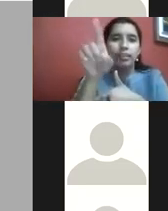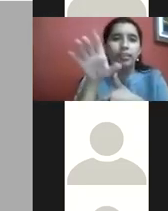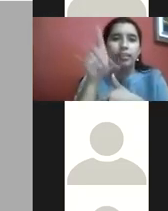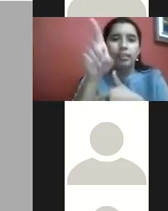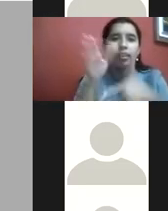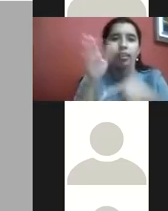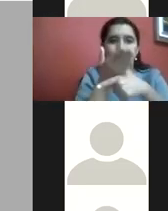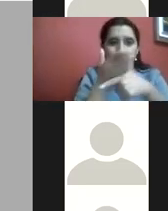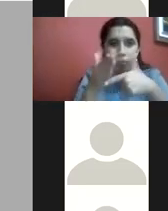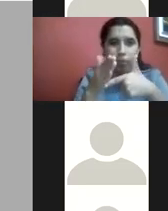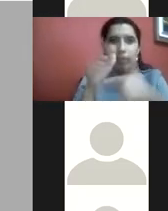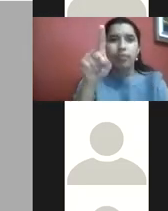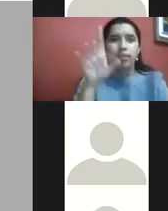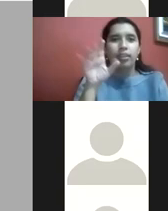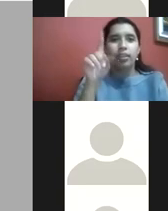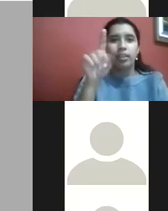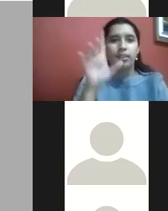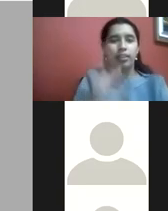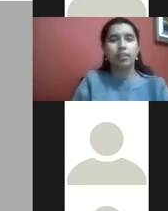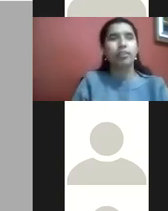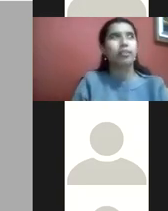Dividir entre 100.